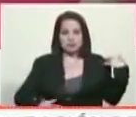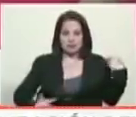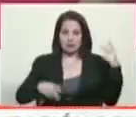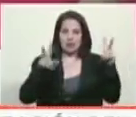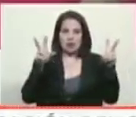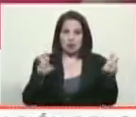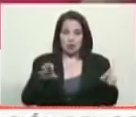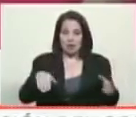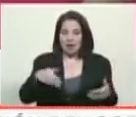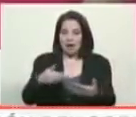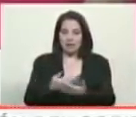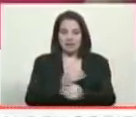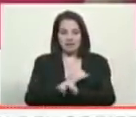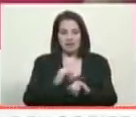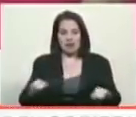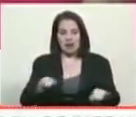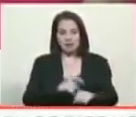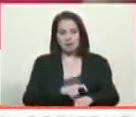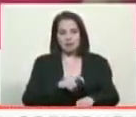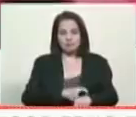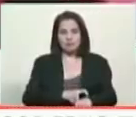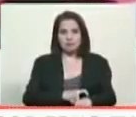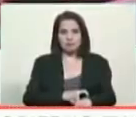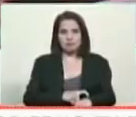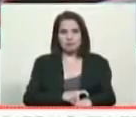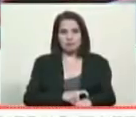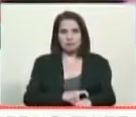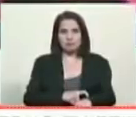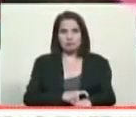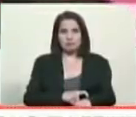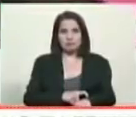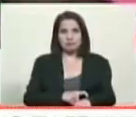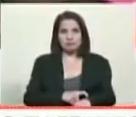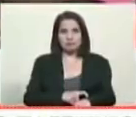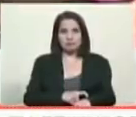República hasta completar dicho periodo.